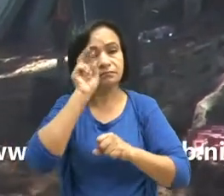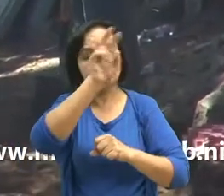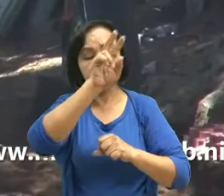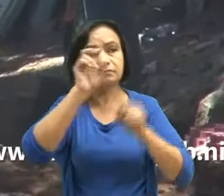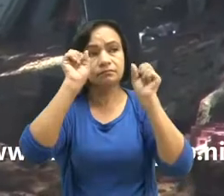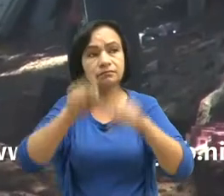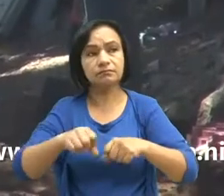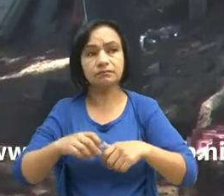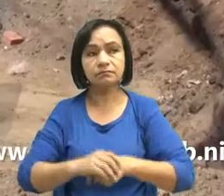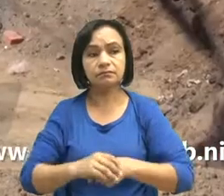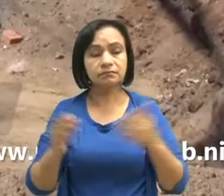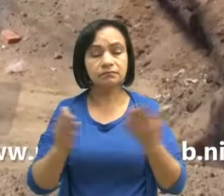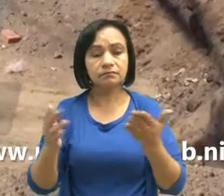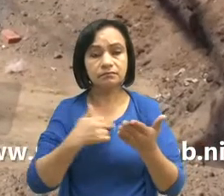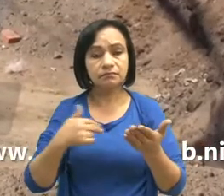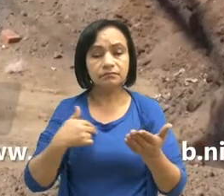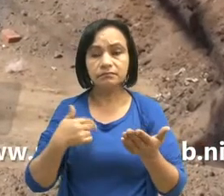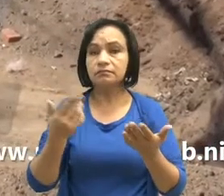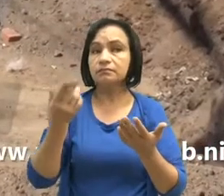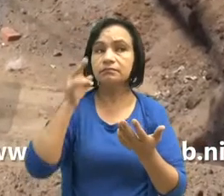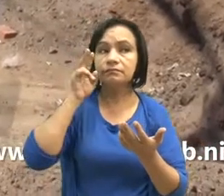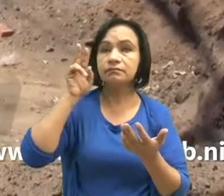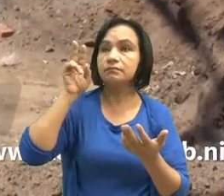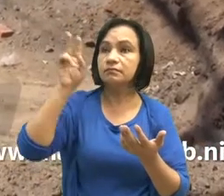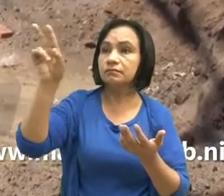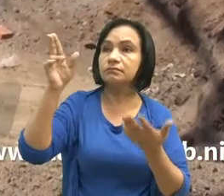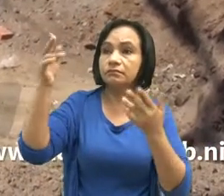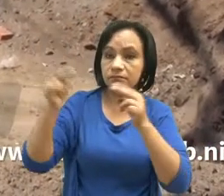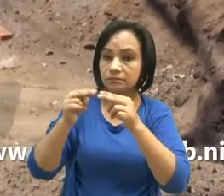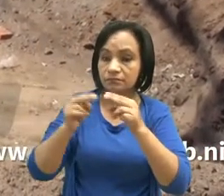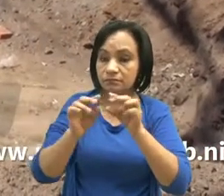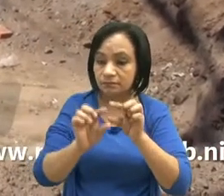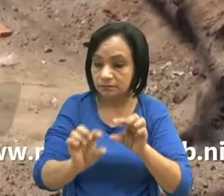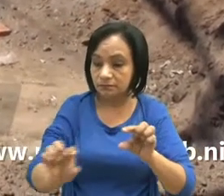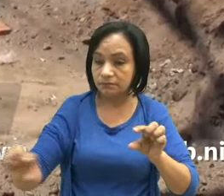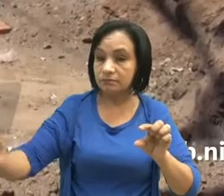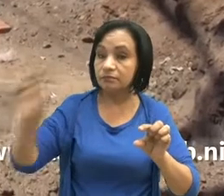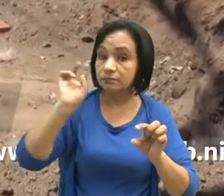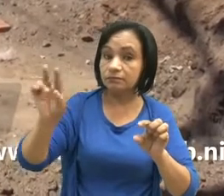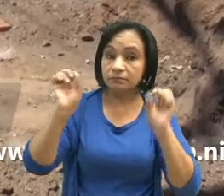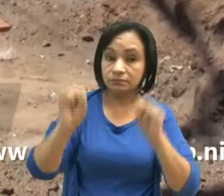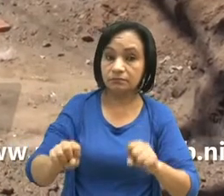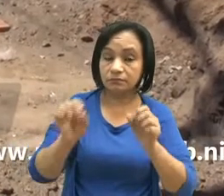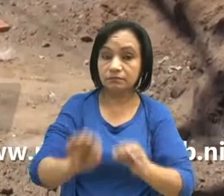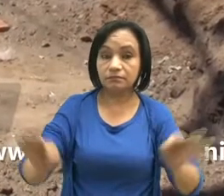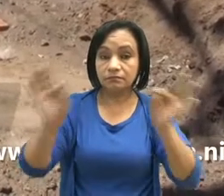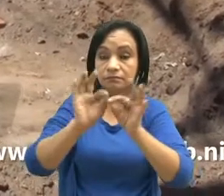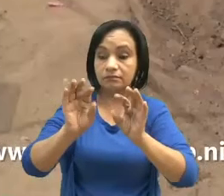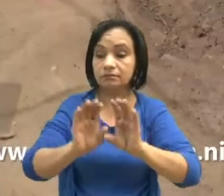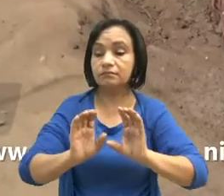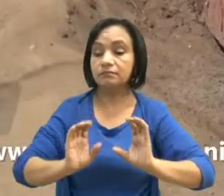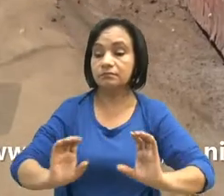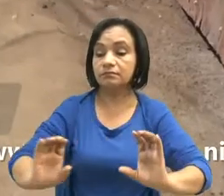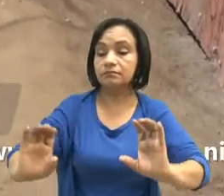¿verdad? Esa prácticamente es la conectividad ya, esa es la línea principal que va sobre la calle, pero